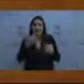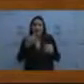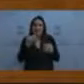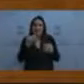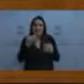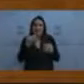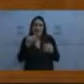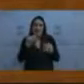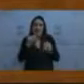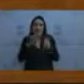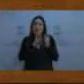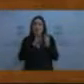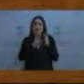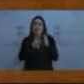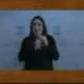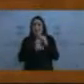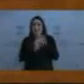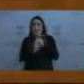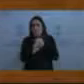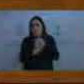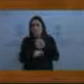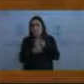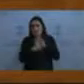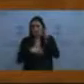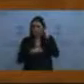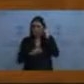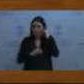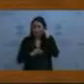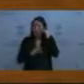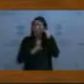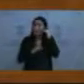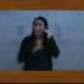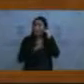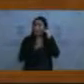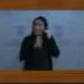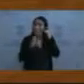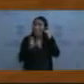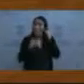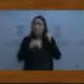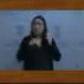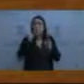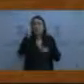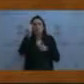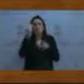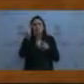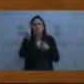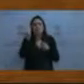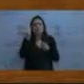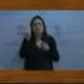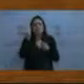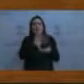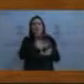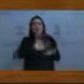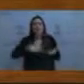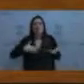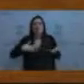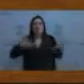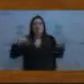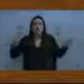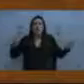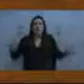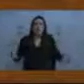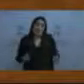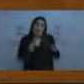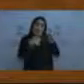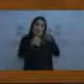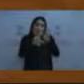del sistema. Señorías, como bien saben, desde el Grupo Parlamentario Popular nos proponemos mejorar la ley que regula el salario